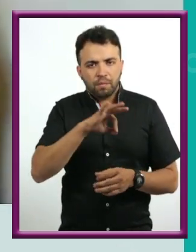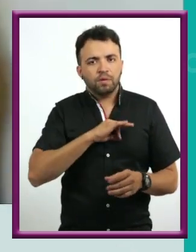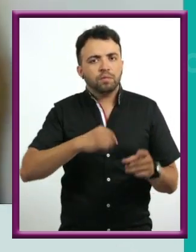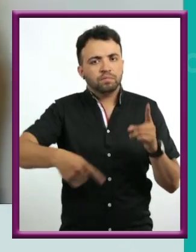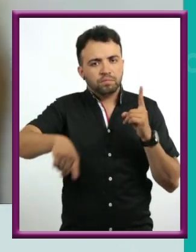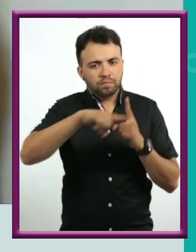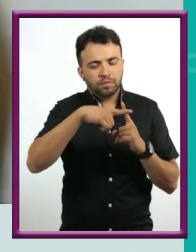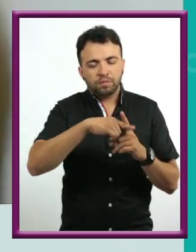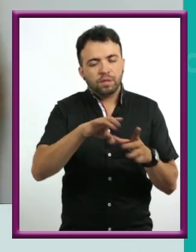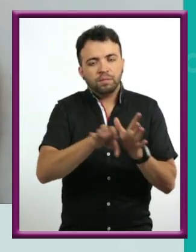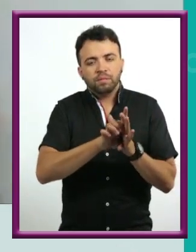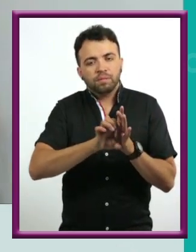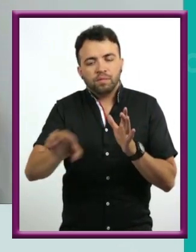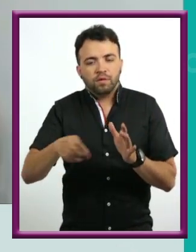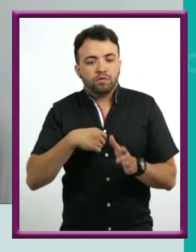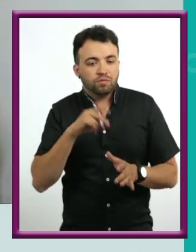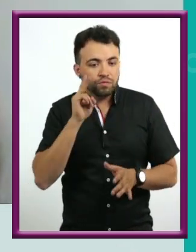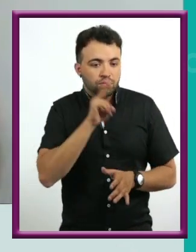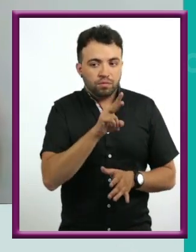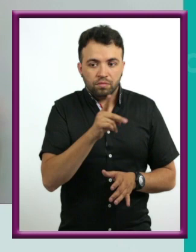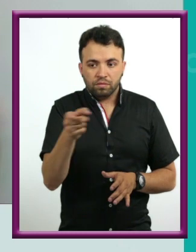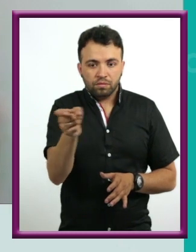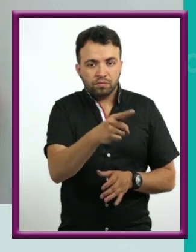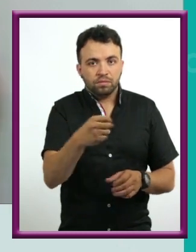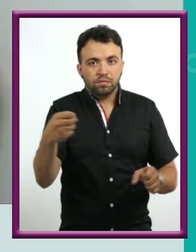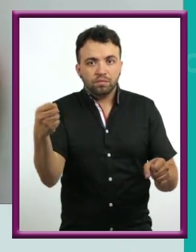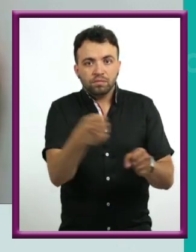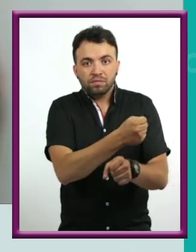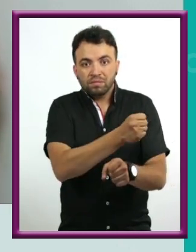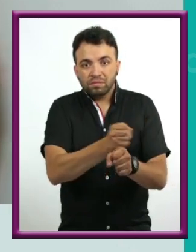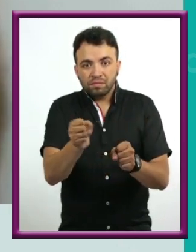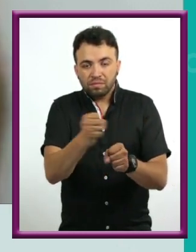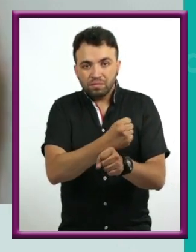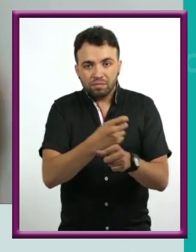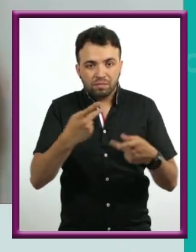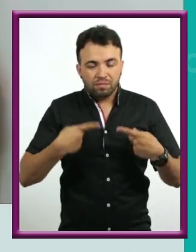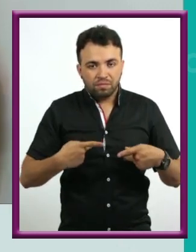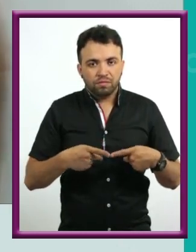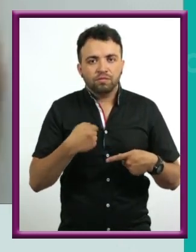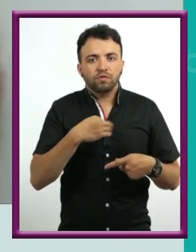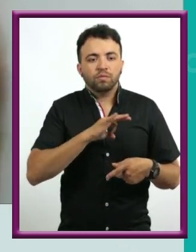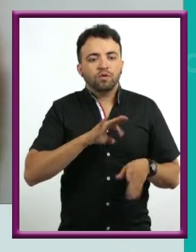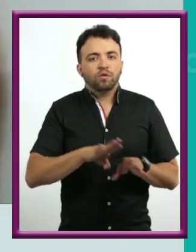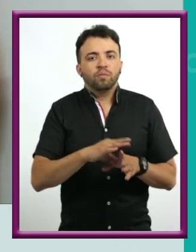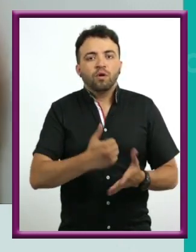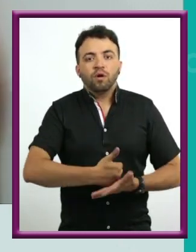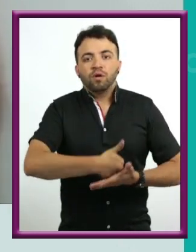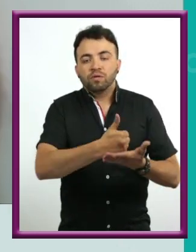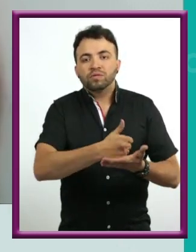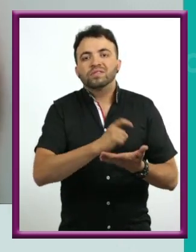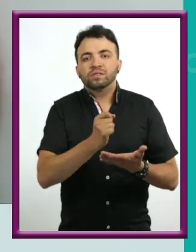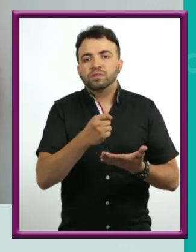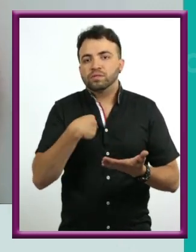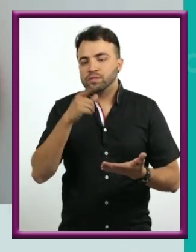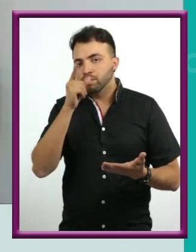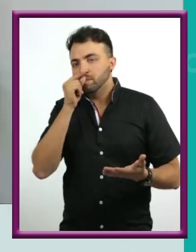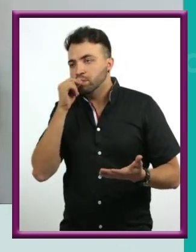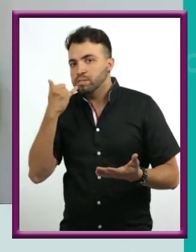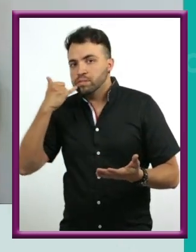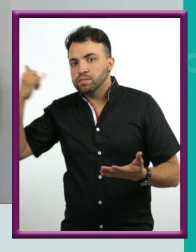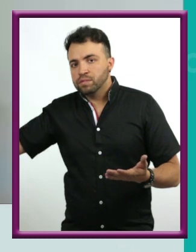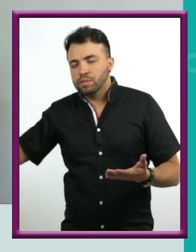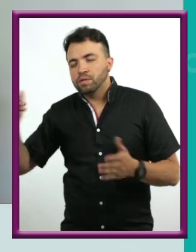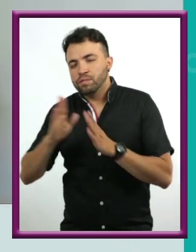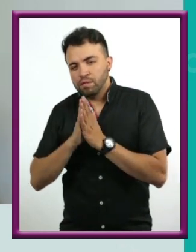positivamente a las personas, como por ejemplo, si vemos un caso de maltrato hacia alguna persona, ya sea mujer o hombre, pues podemos